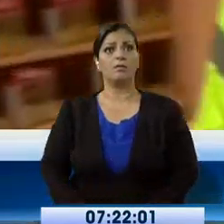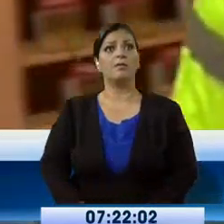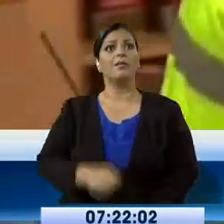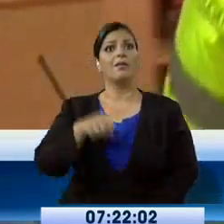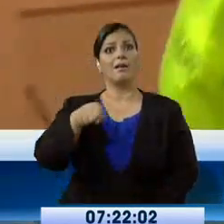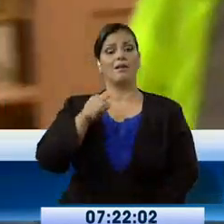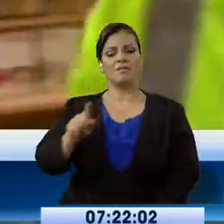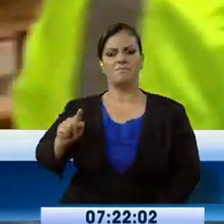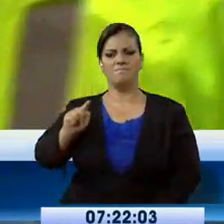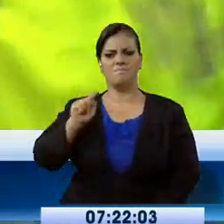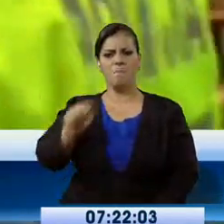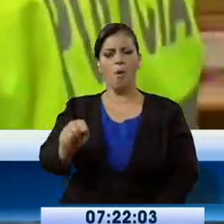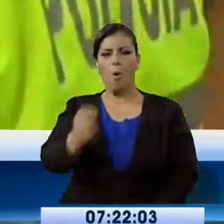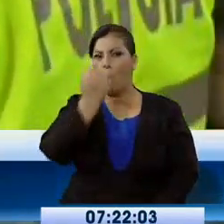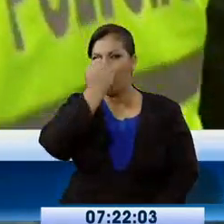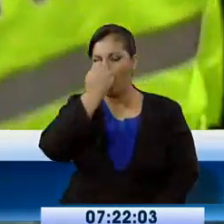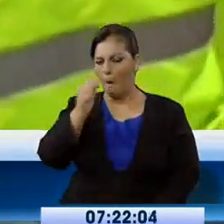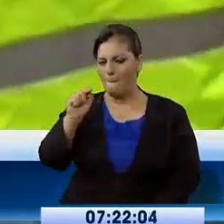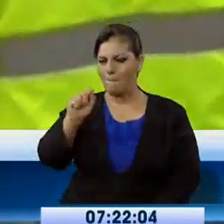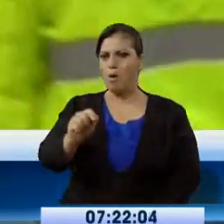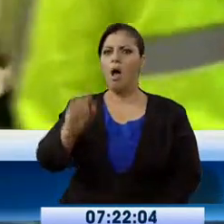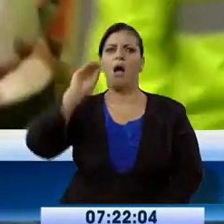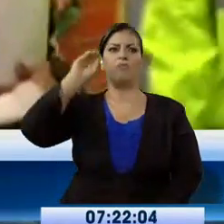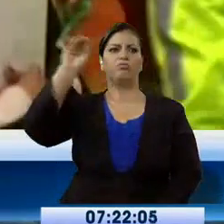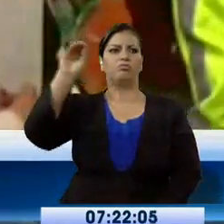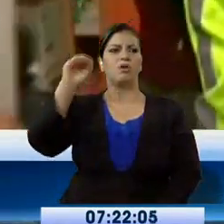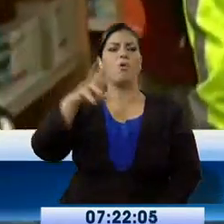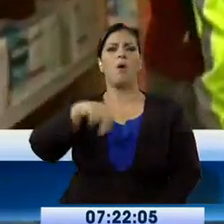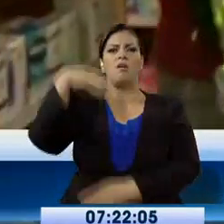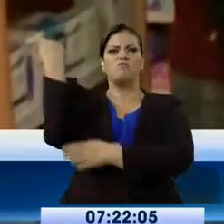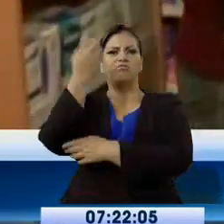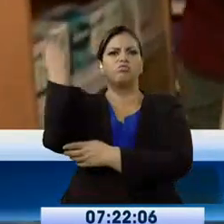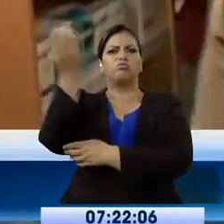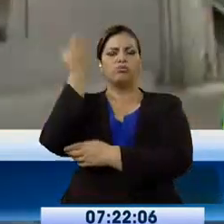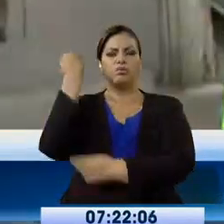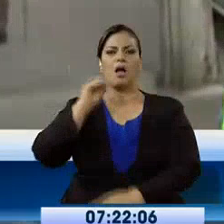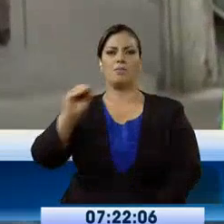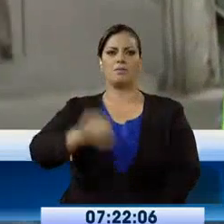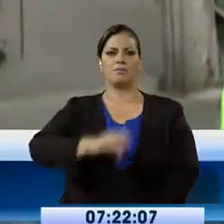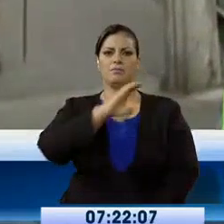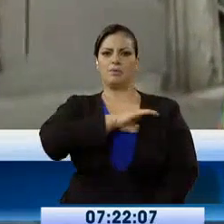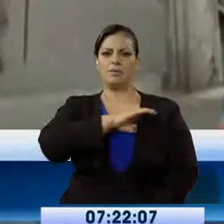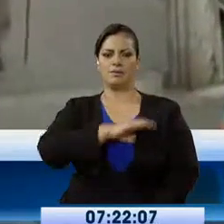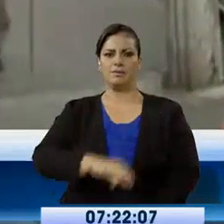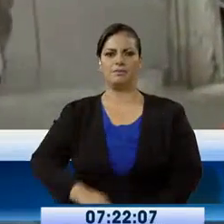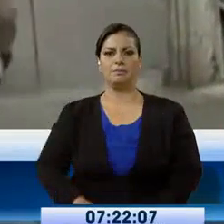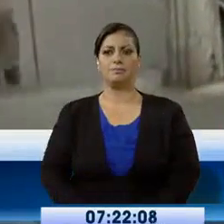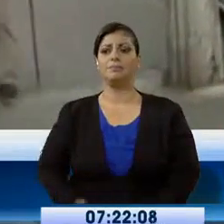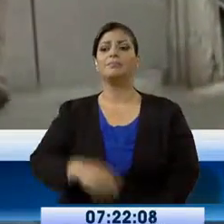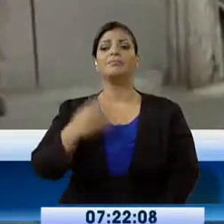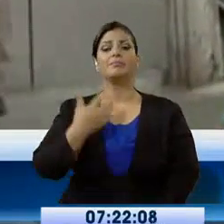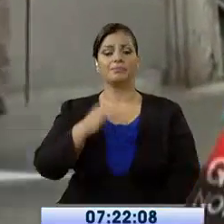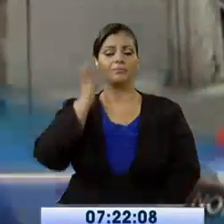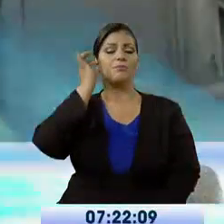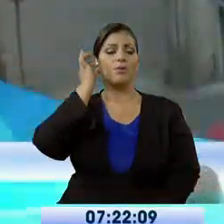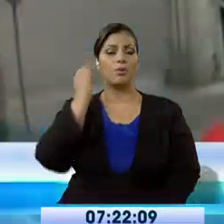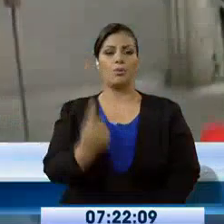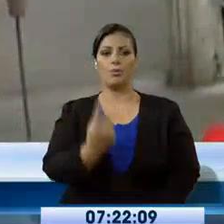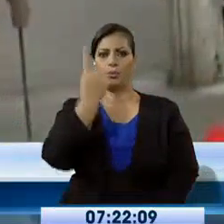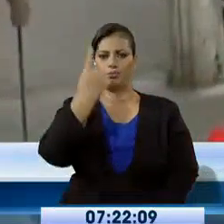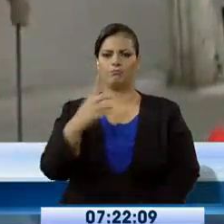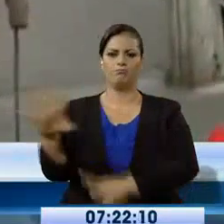Nacional, quien acudió a verificar lo sucedido y a detener a una de las mujeres. Efectivamente, una fugó, pero la otra se